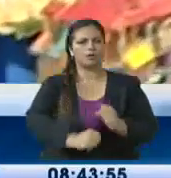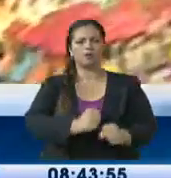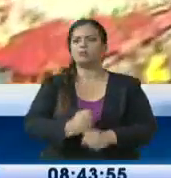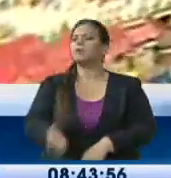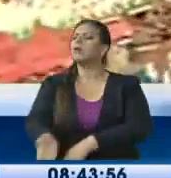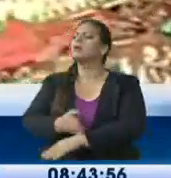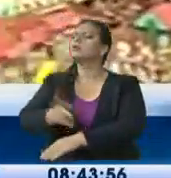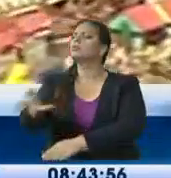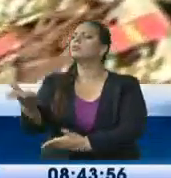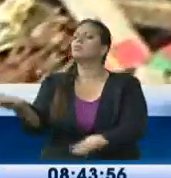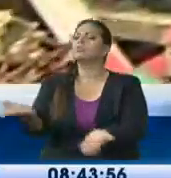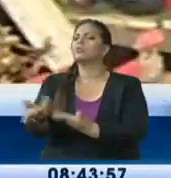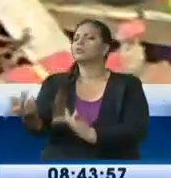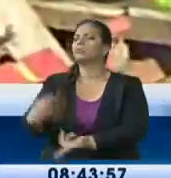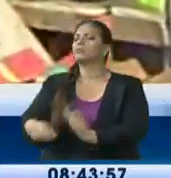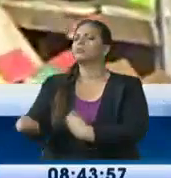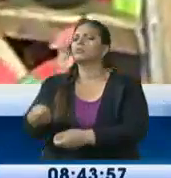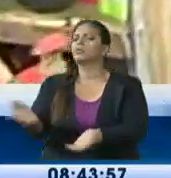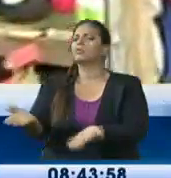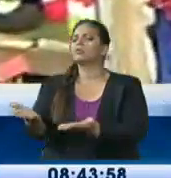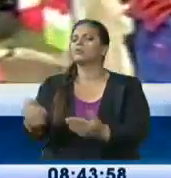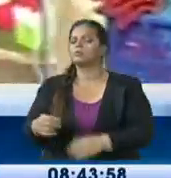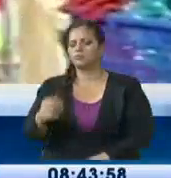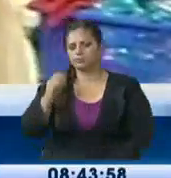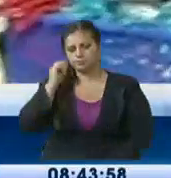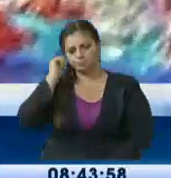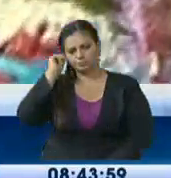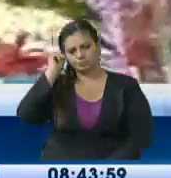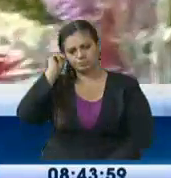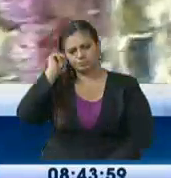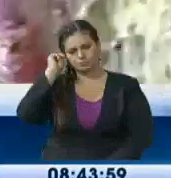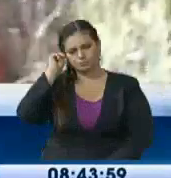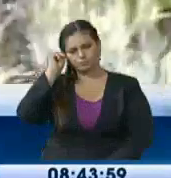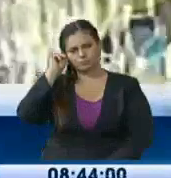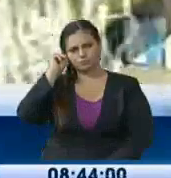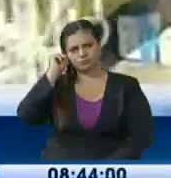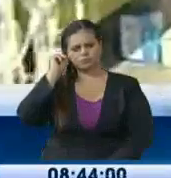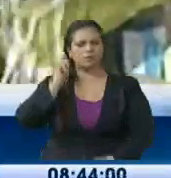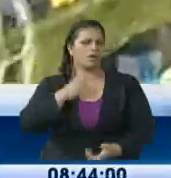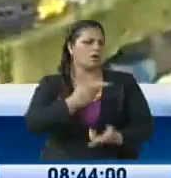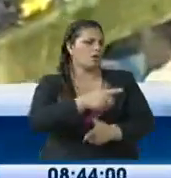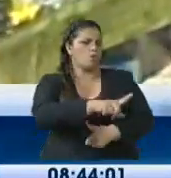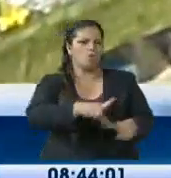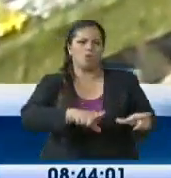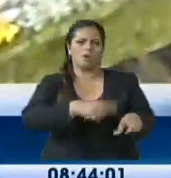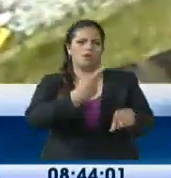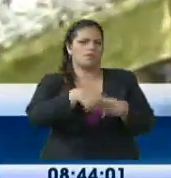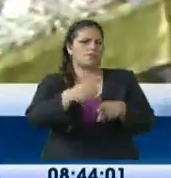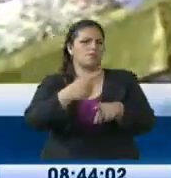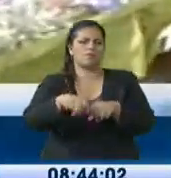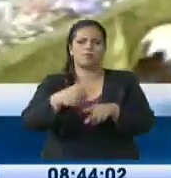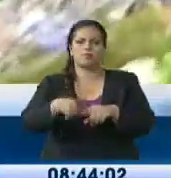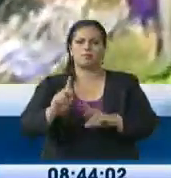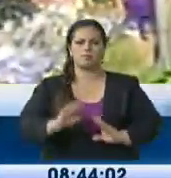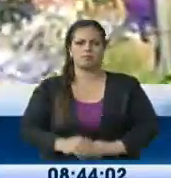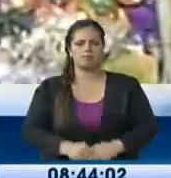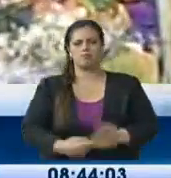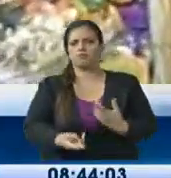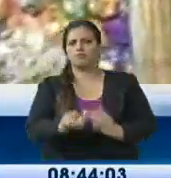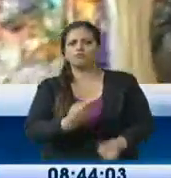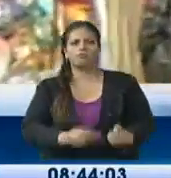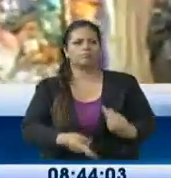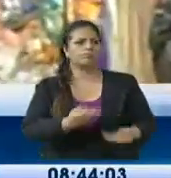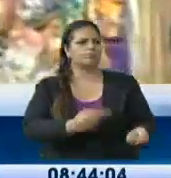menos? Me imagino que estaba en el Coliseo Cerrado, en el exterior. Sí, en todos, sí, en todos los lados. Y ahorita he venido a dar